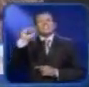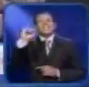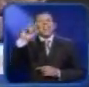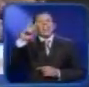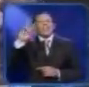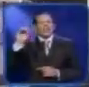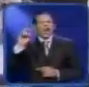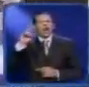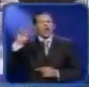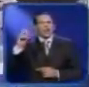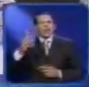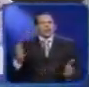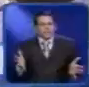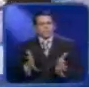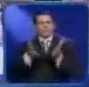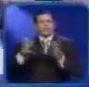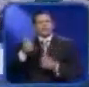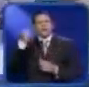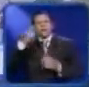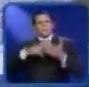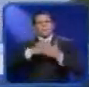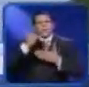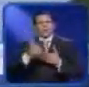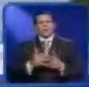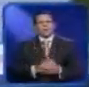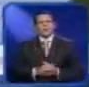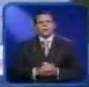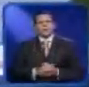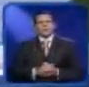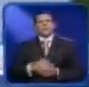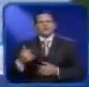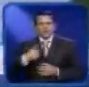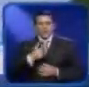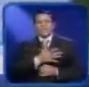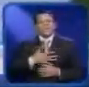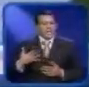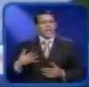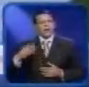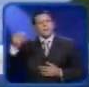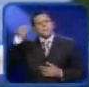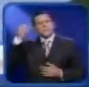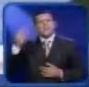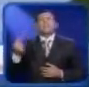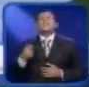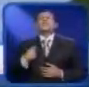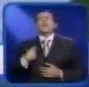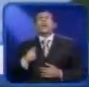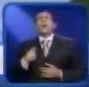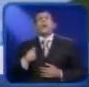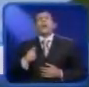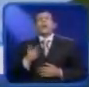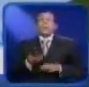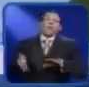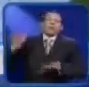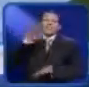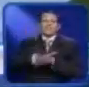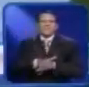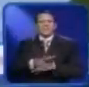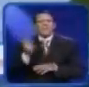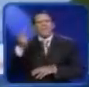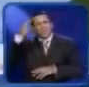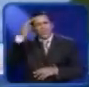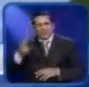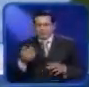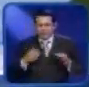lo impulsó aún más a seguir con el proyecto. No quisiera que pensaran que yo estoy pasando por encima o que yo estoy